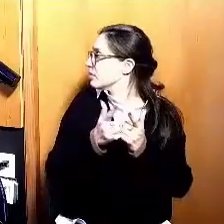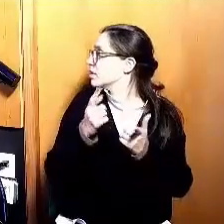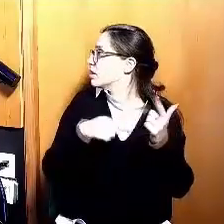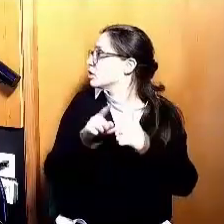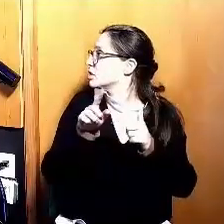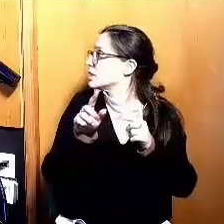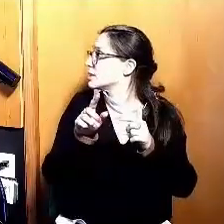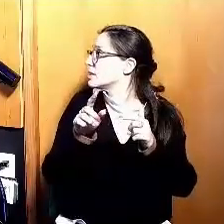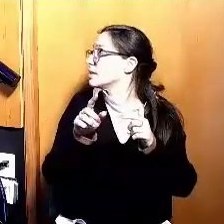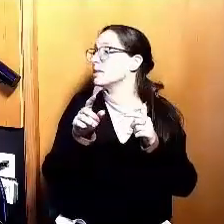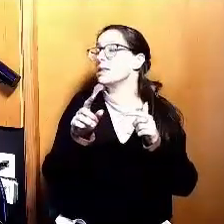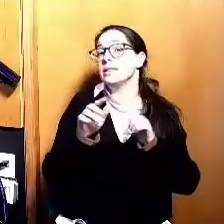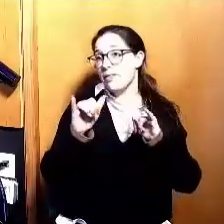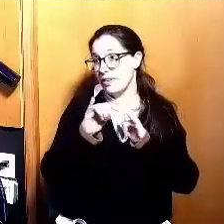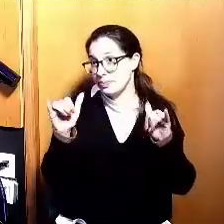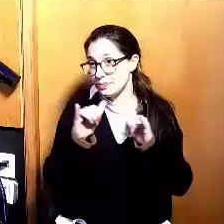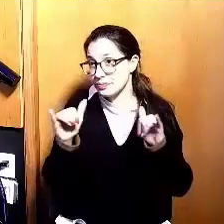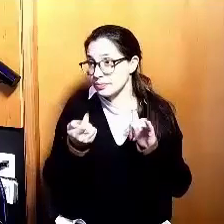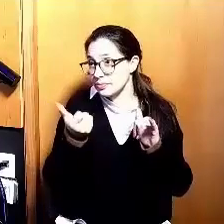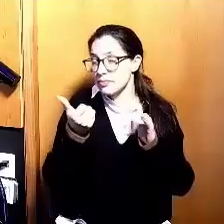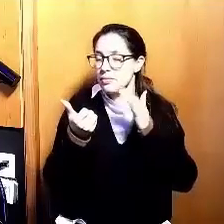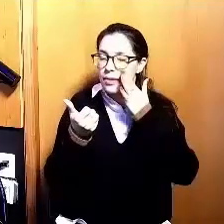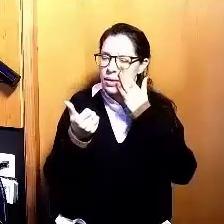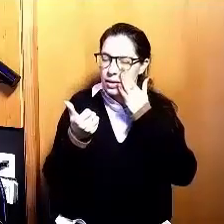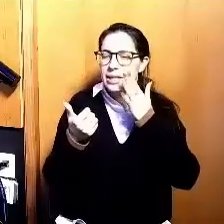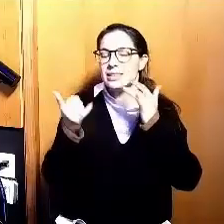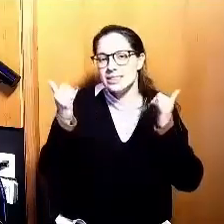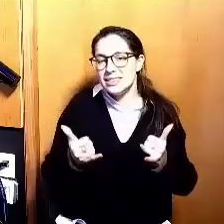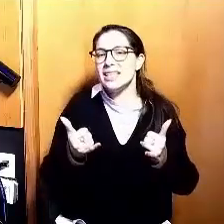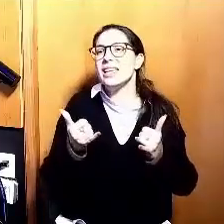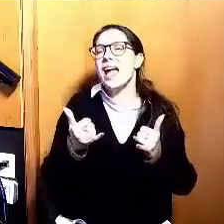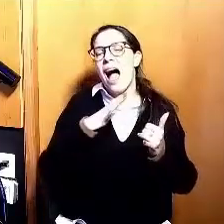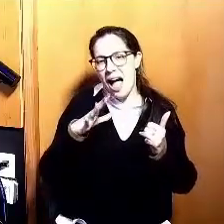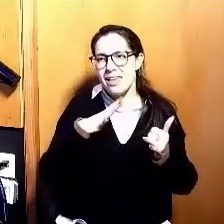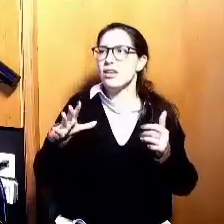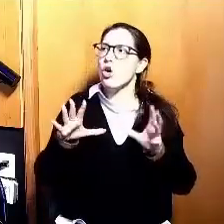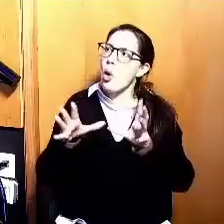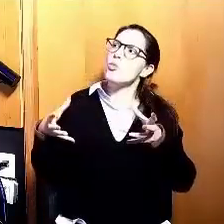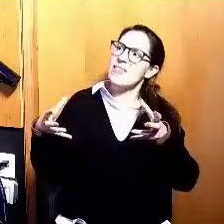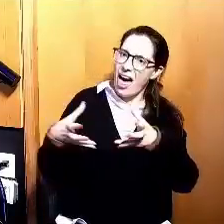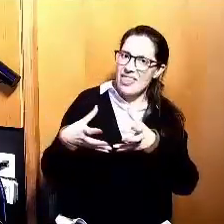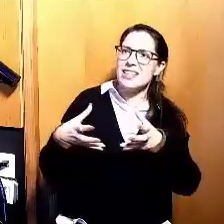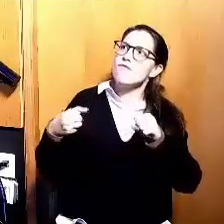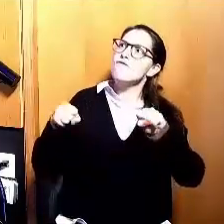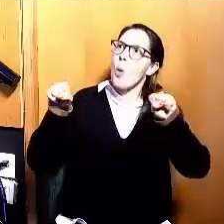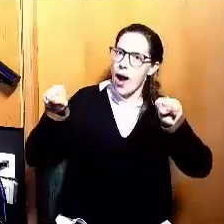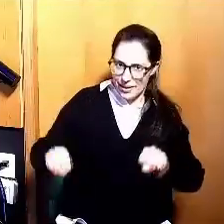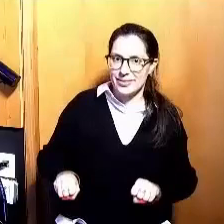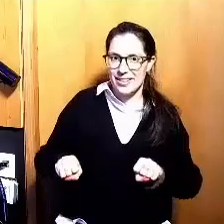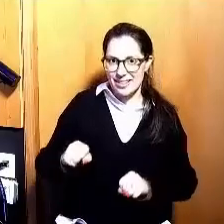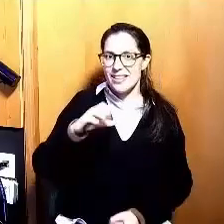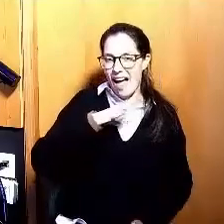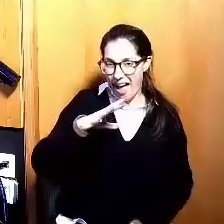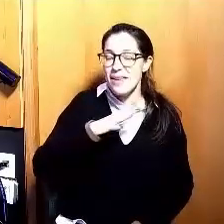sociedad civil, nada más para terminar, se han creado comunidades fuertes, vibrantes, y hoy en día tenemos